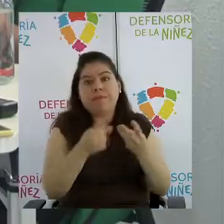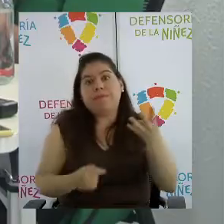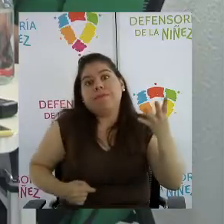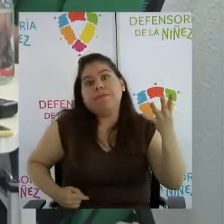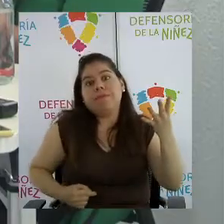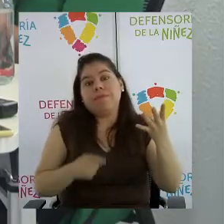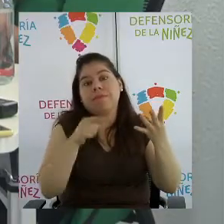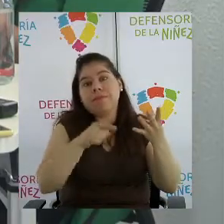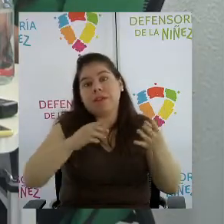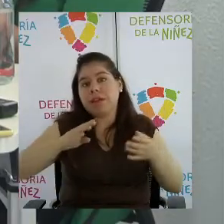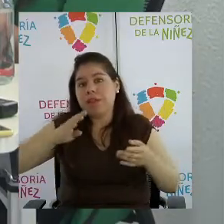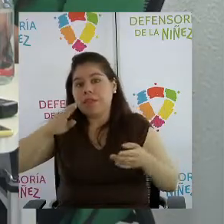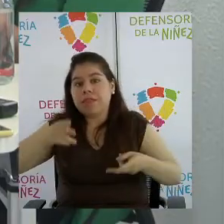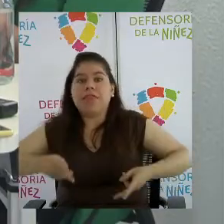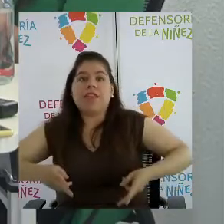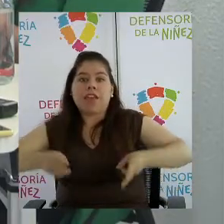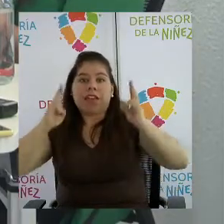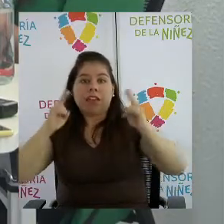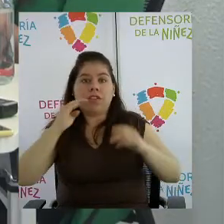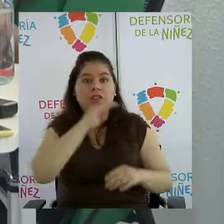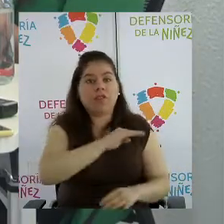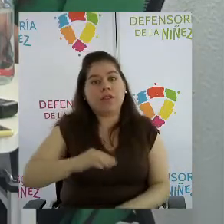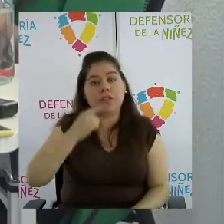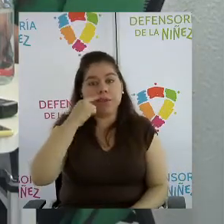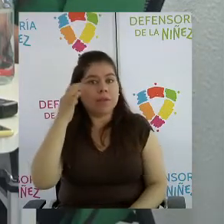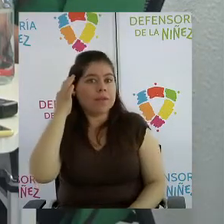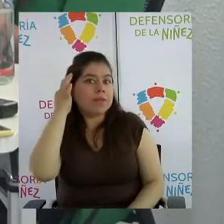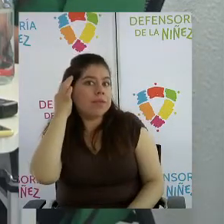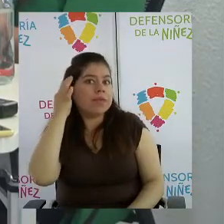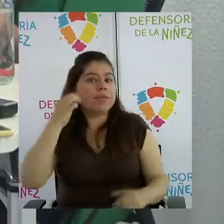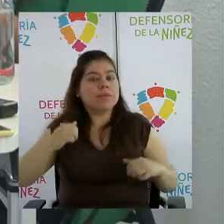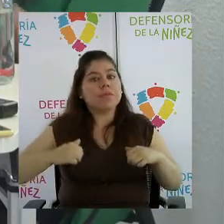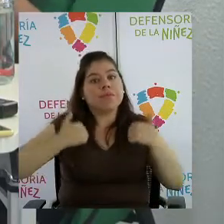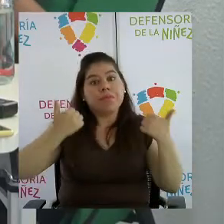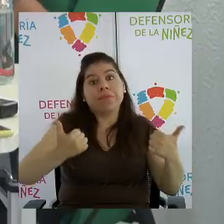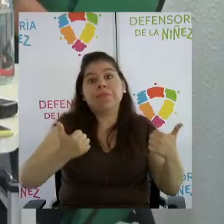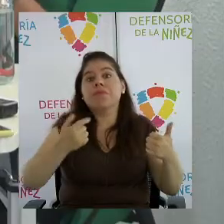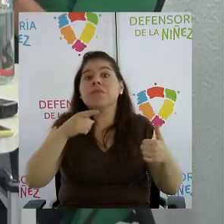derechos fundamentales de niños, niñas y adolescentes sobre la base de lo que plantea la Convención.